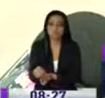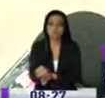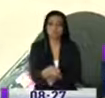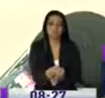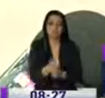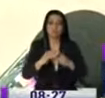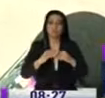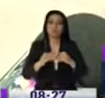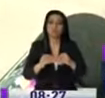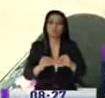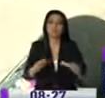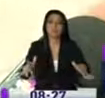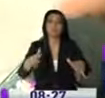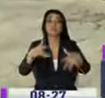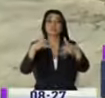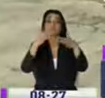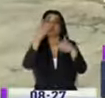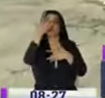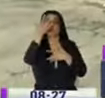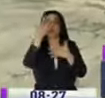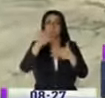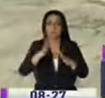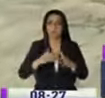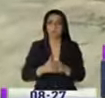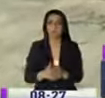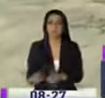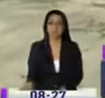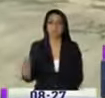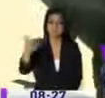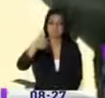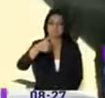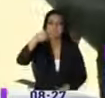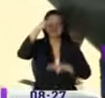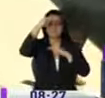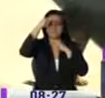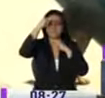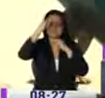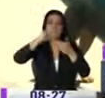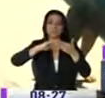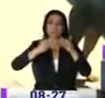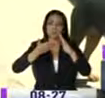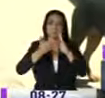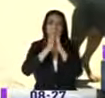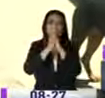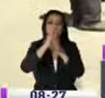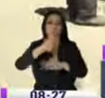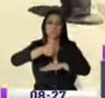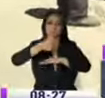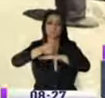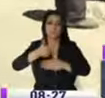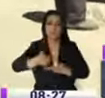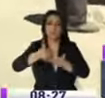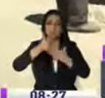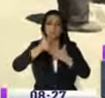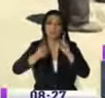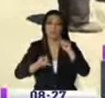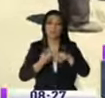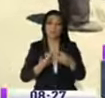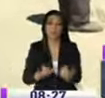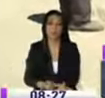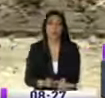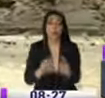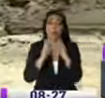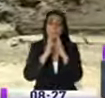agua en la calle para no enfermarnos. Ellos acudieron hasta este noticiero para solicitar la ayuda de las autoridades, pues hasta el momento manifiestan